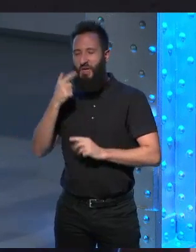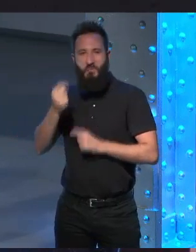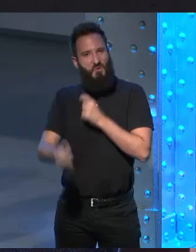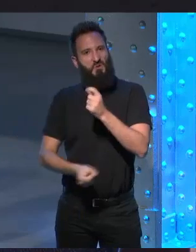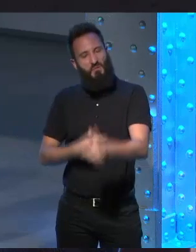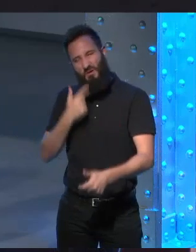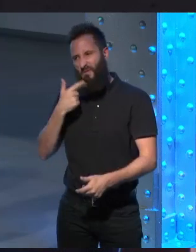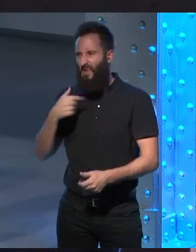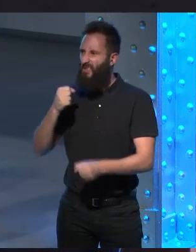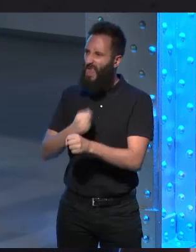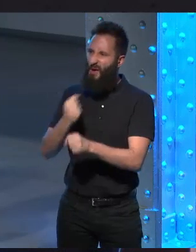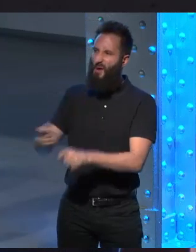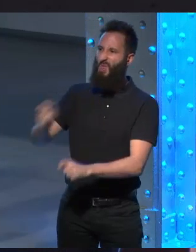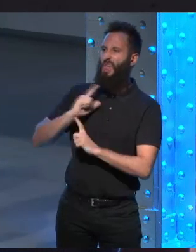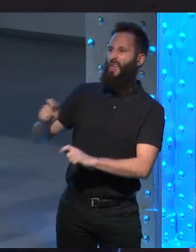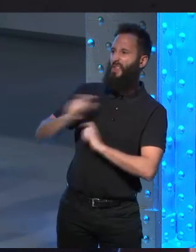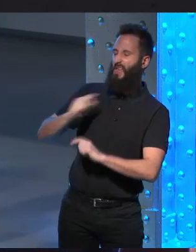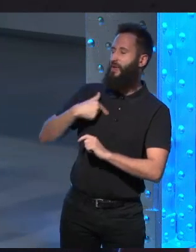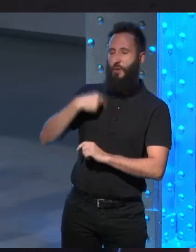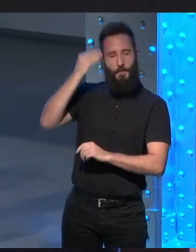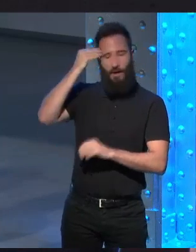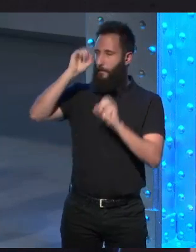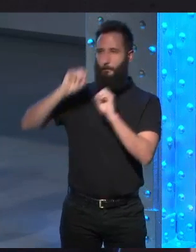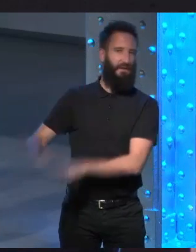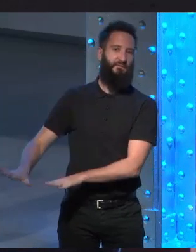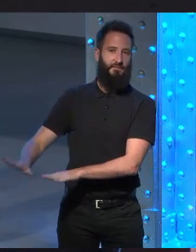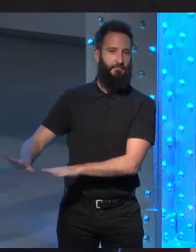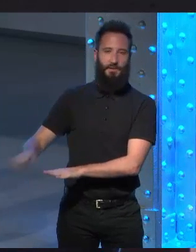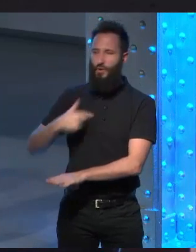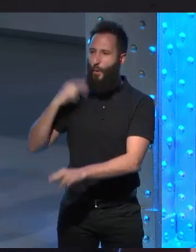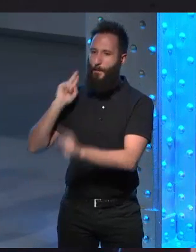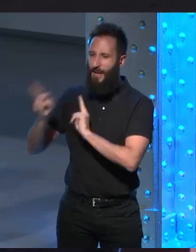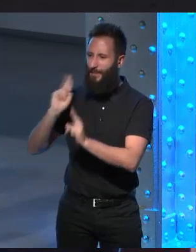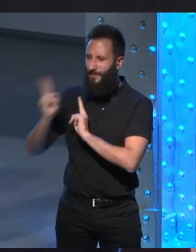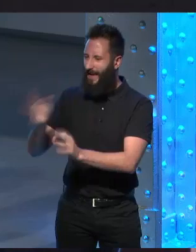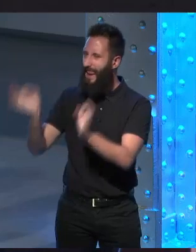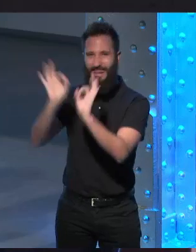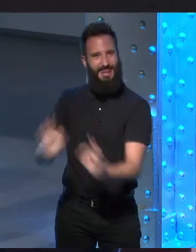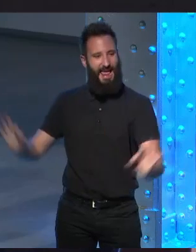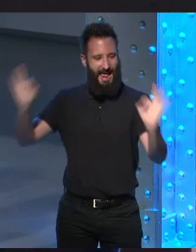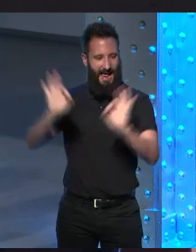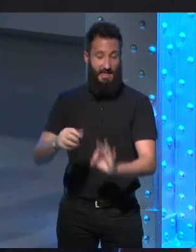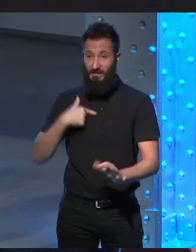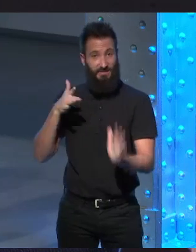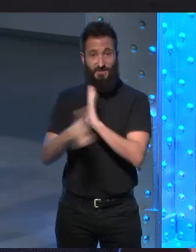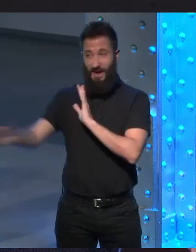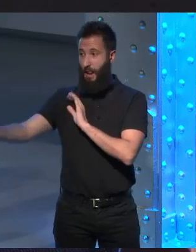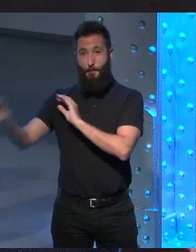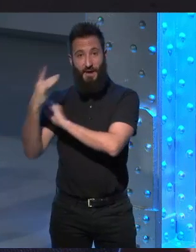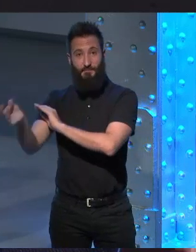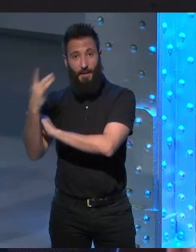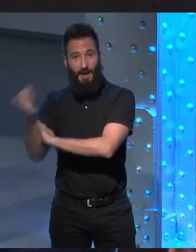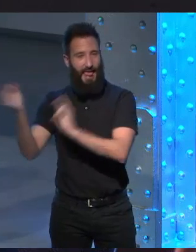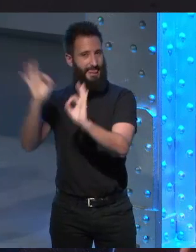dando más trabajo y pensé, se acabó. Entonces no le contesté ni un solo correo. Con lo cual ha dejado de mandármelos. Si nos está viendo